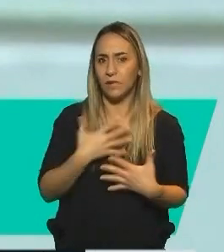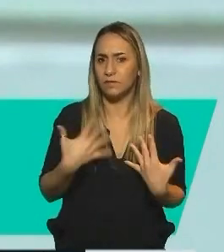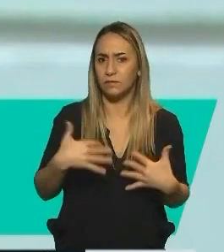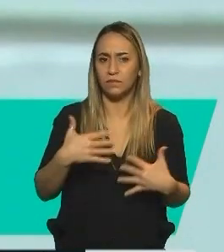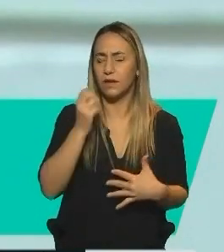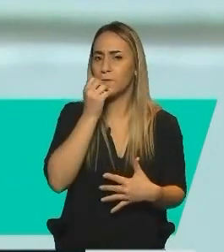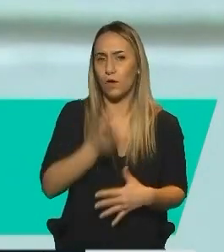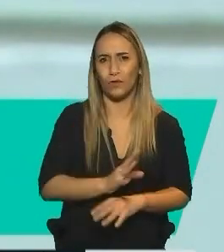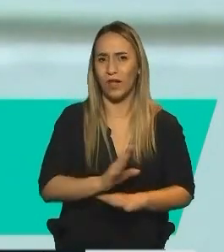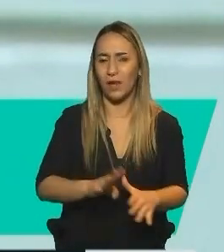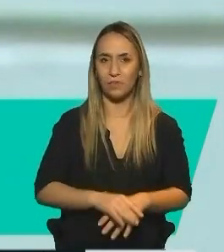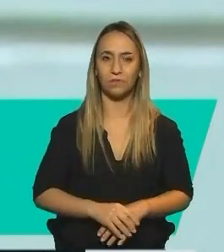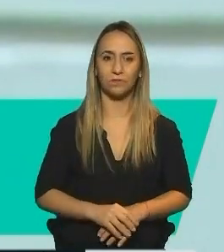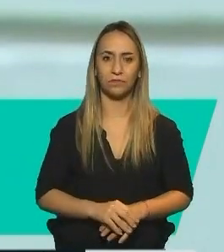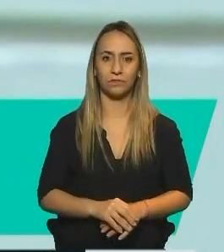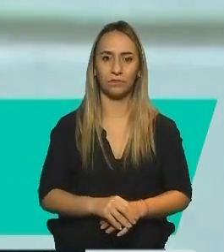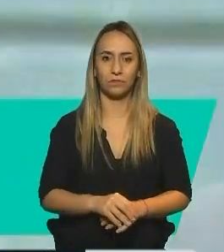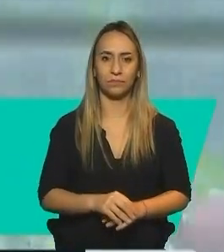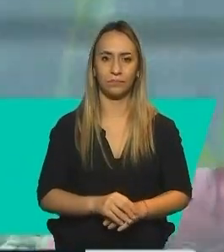una madre hermosa.